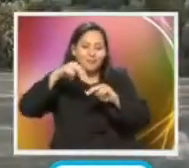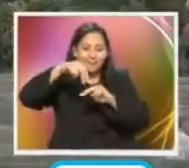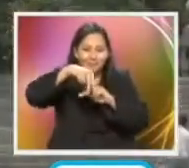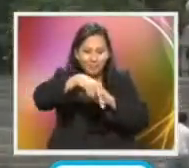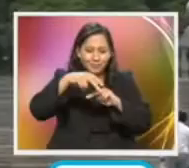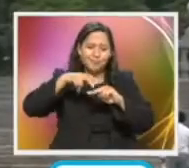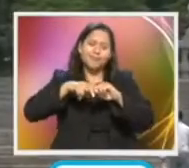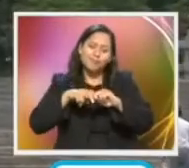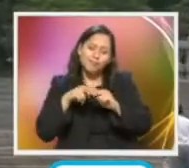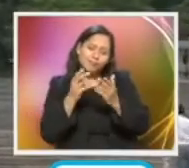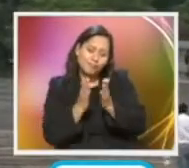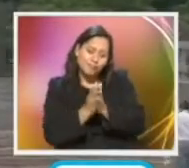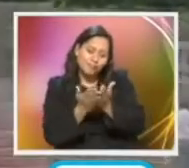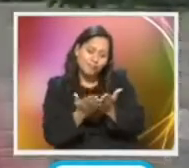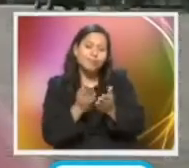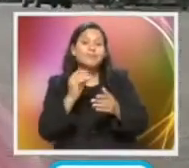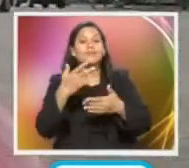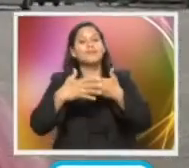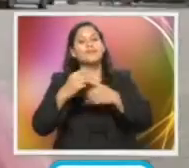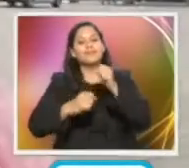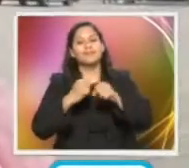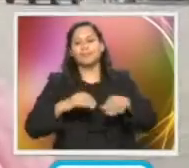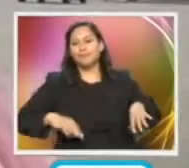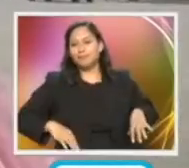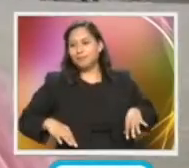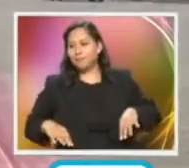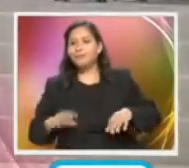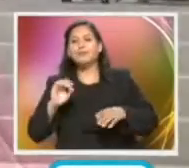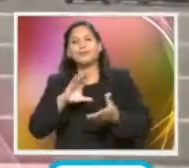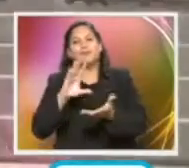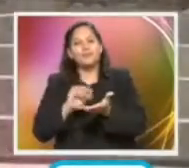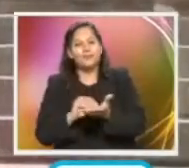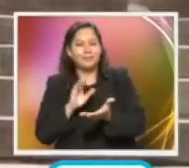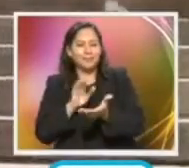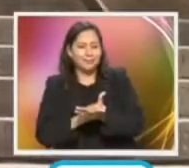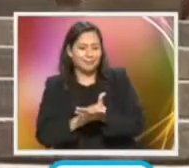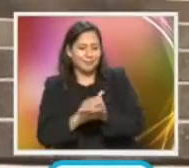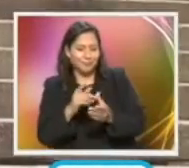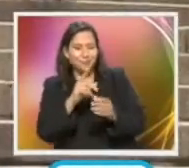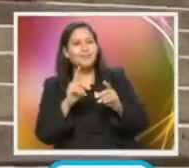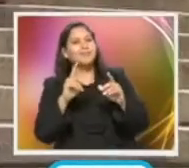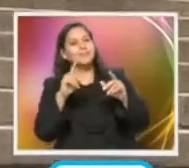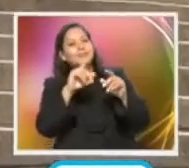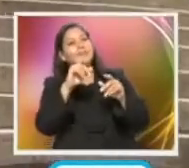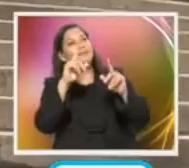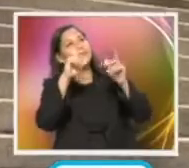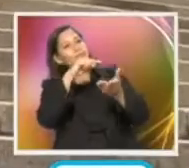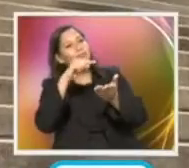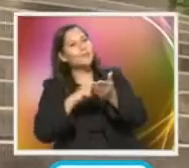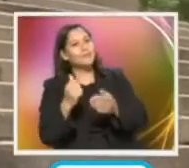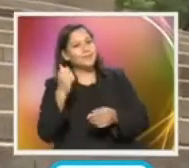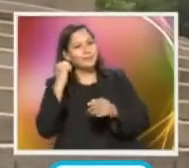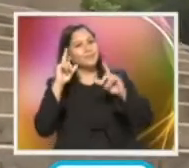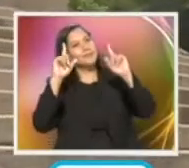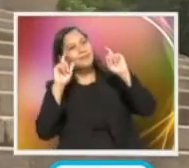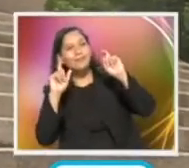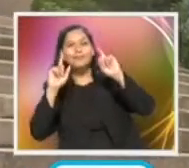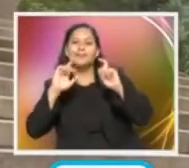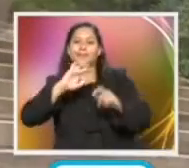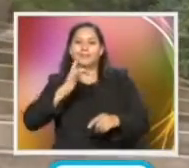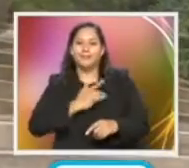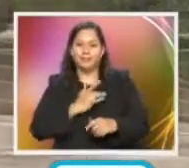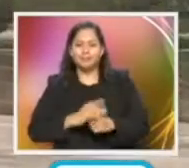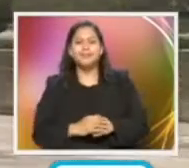este monumento y hasta quinceañeras y recién casados, que eligen este emblemático lugar como escenario de la foto del